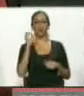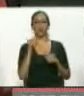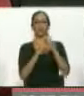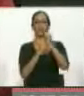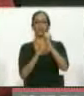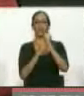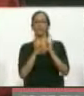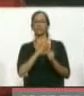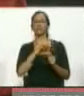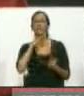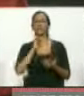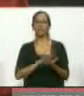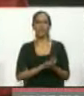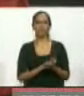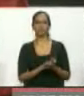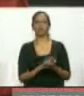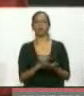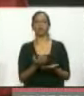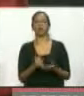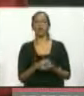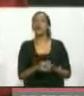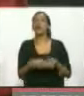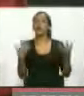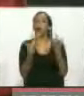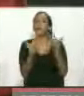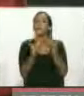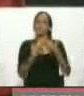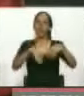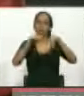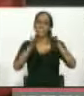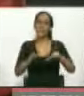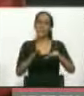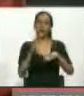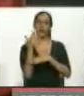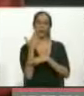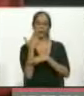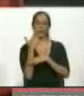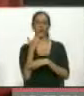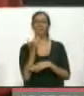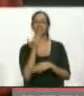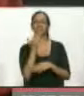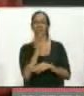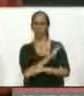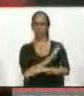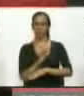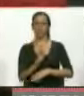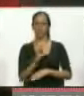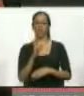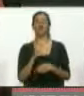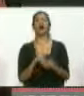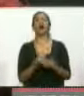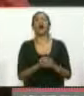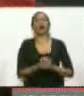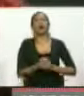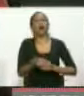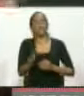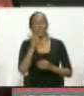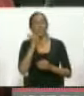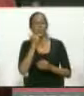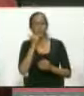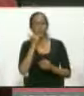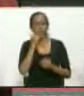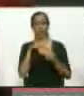asesinados conflictos y paros armados aquí en el catatumbo de colombia x cerquita de venezuela las protestas por el